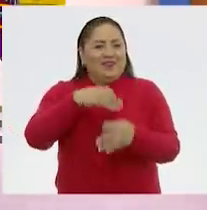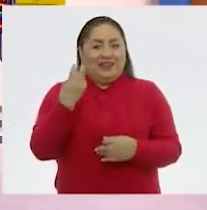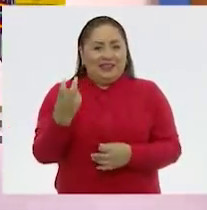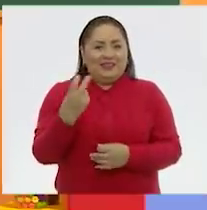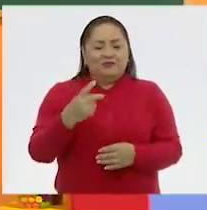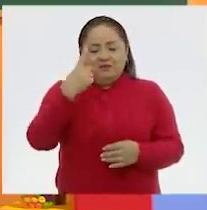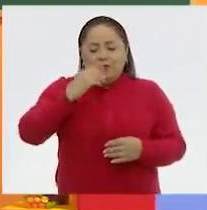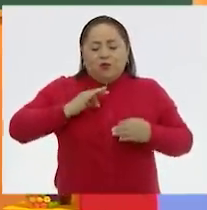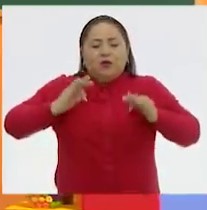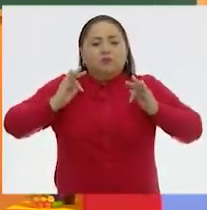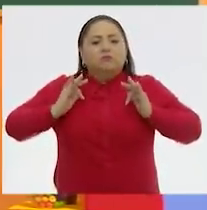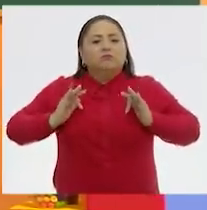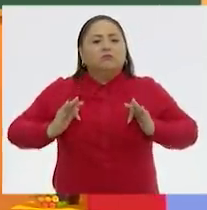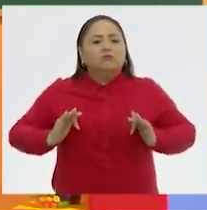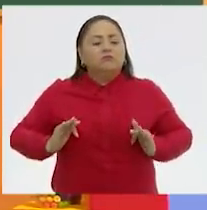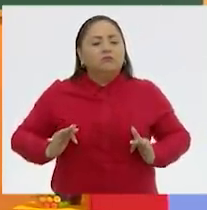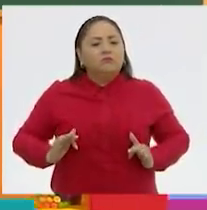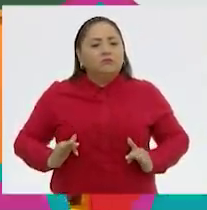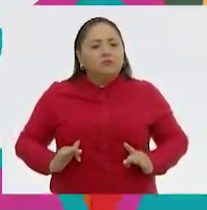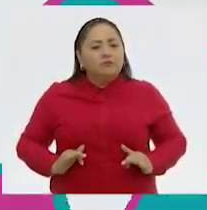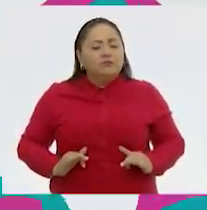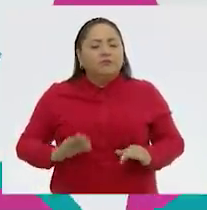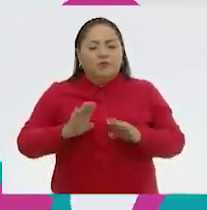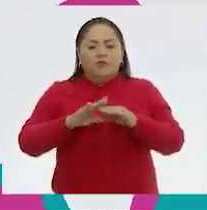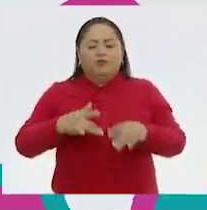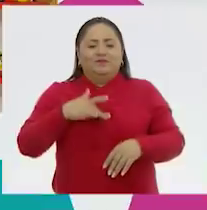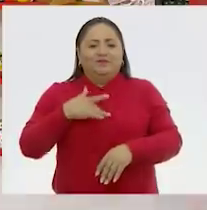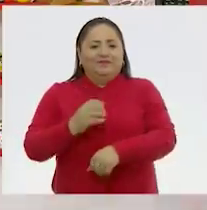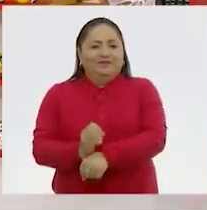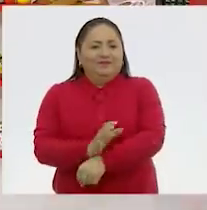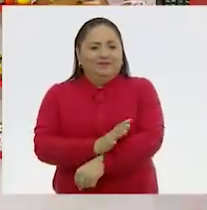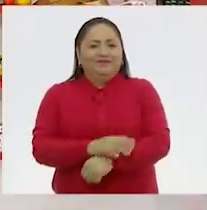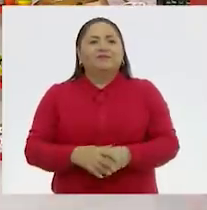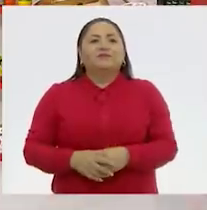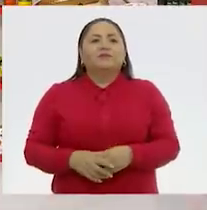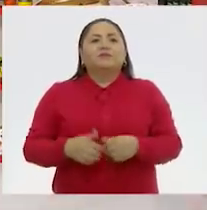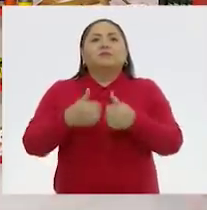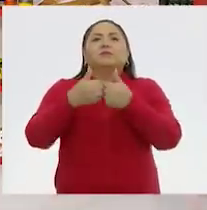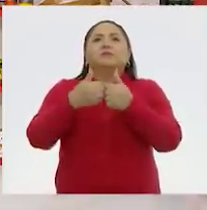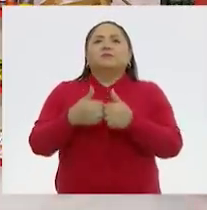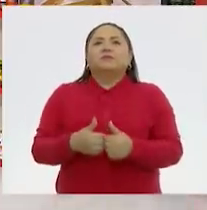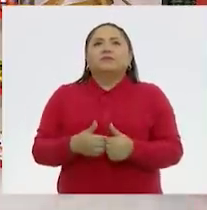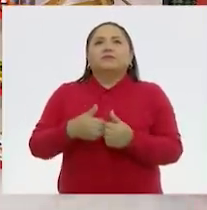forma de tranquilizarnos, de enfrentar las emociones. Paramos y